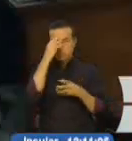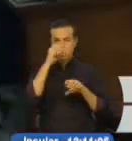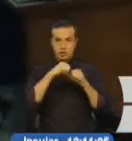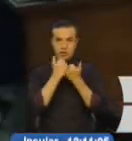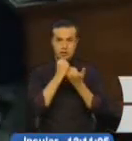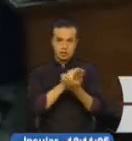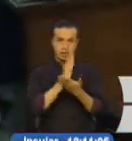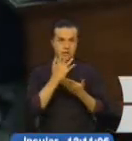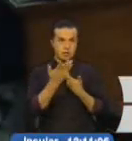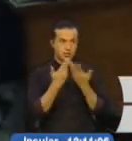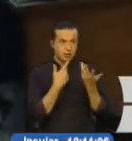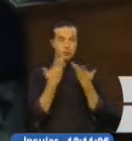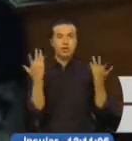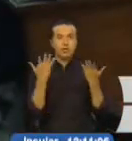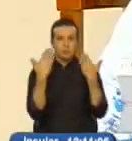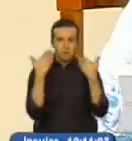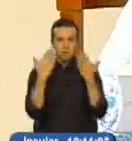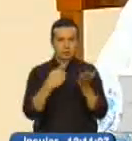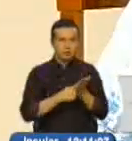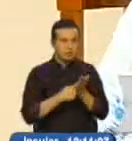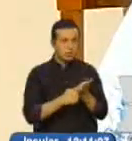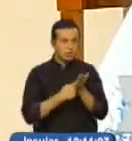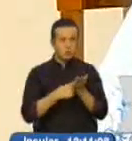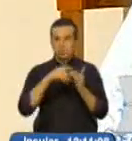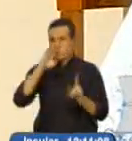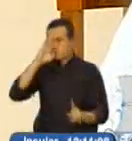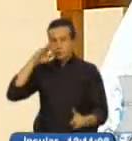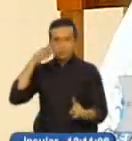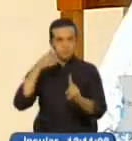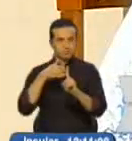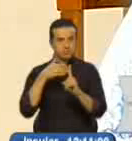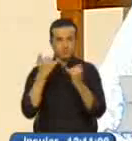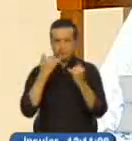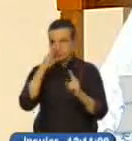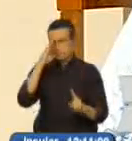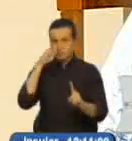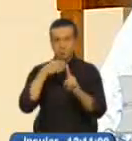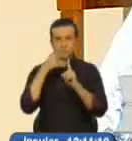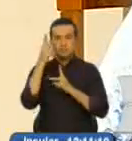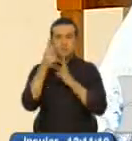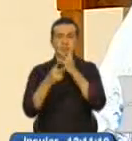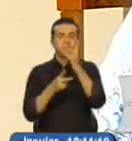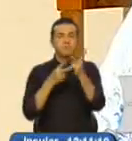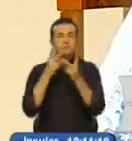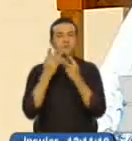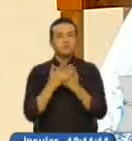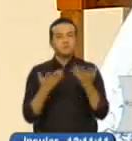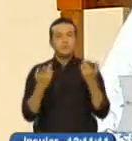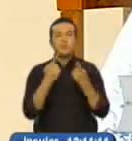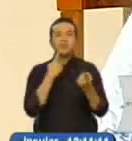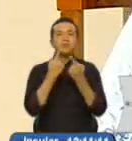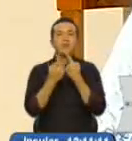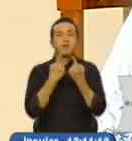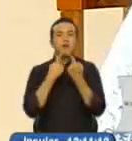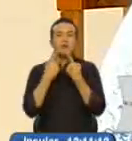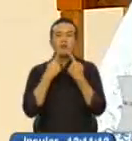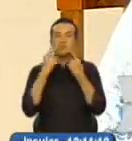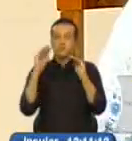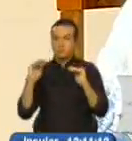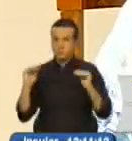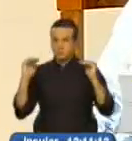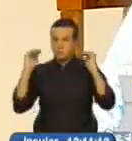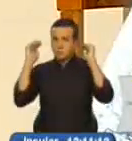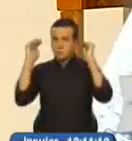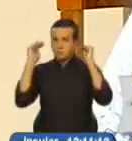Asamblea Nacional se realizó en Guayaquil. El objetivo de esta visita es de dialogar con el magisterio